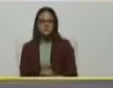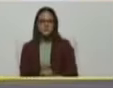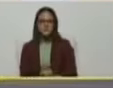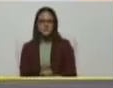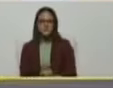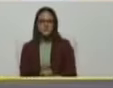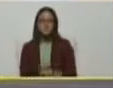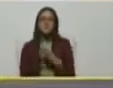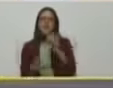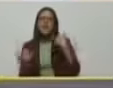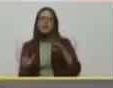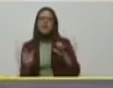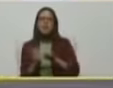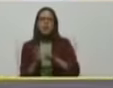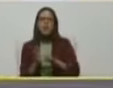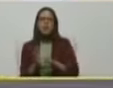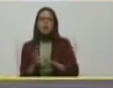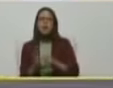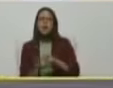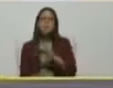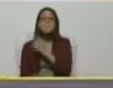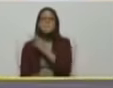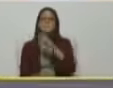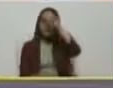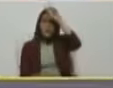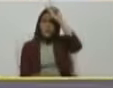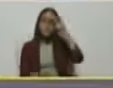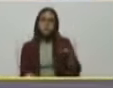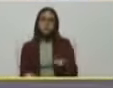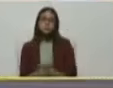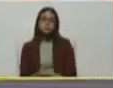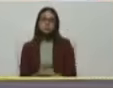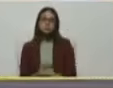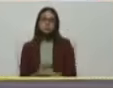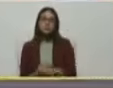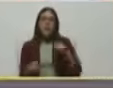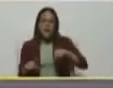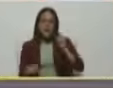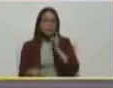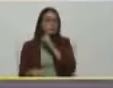Y estaba en el Perú. Este salón se llama Sol del Perú.